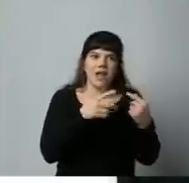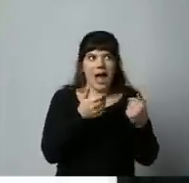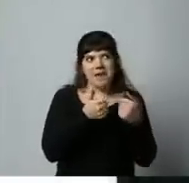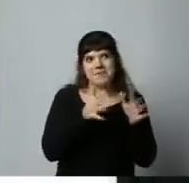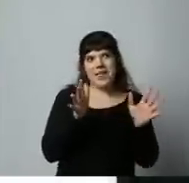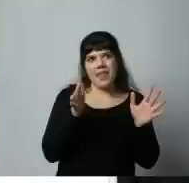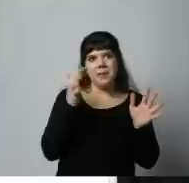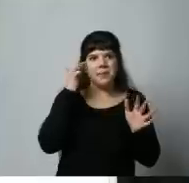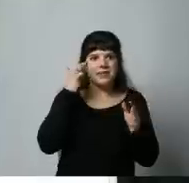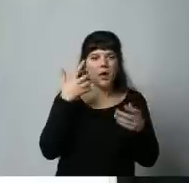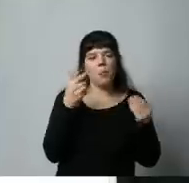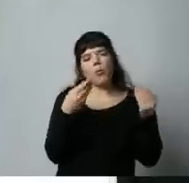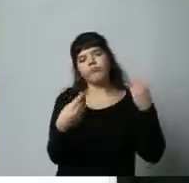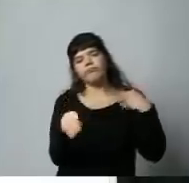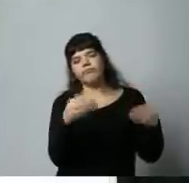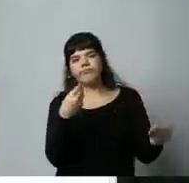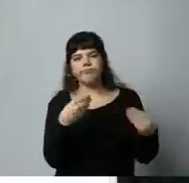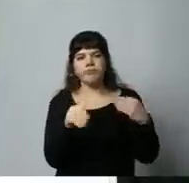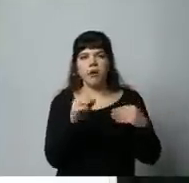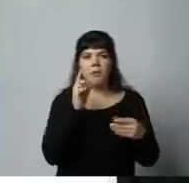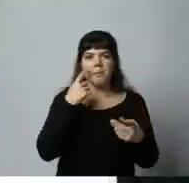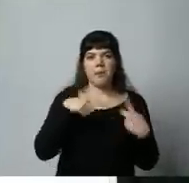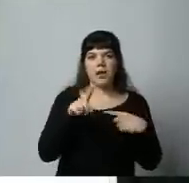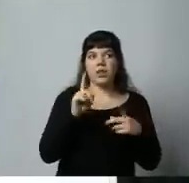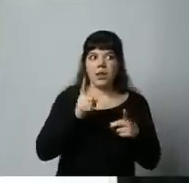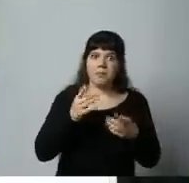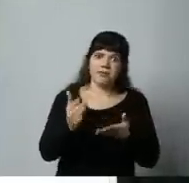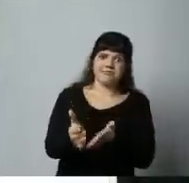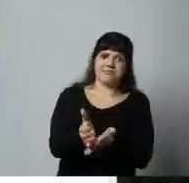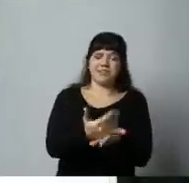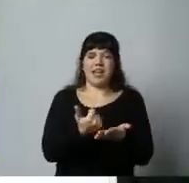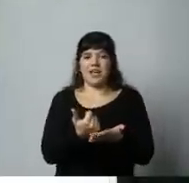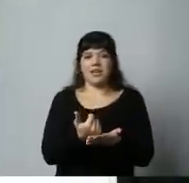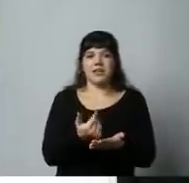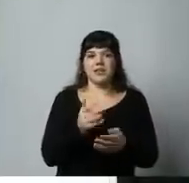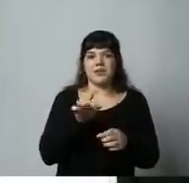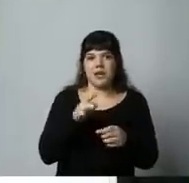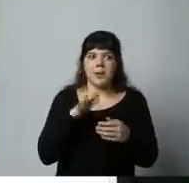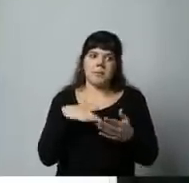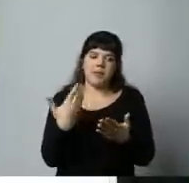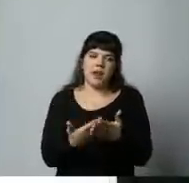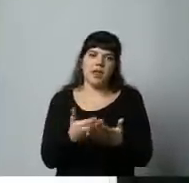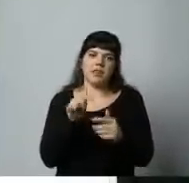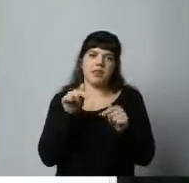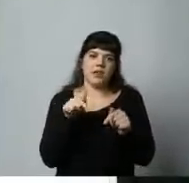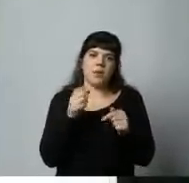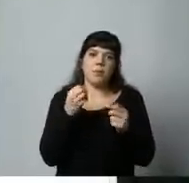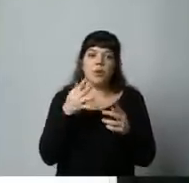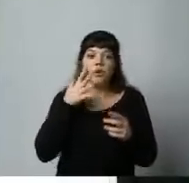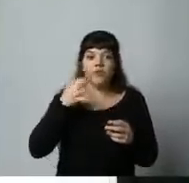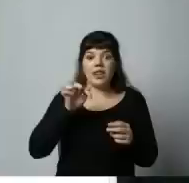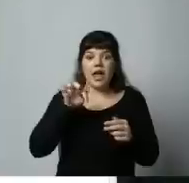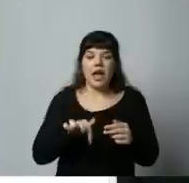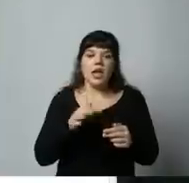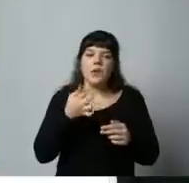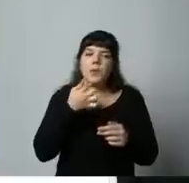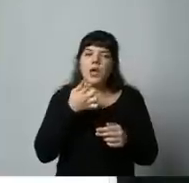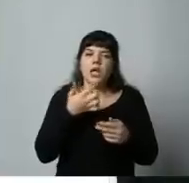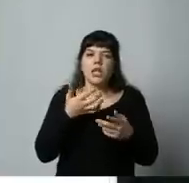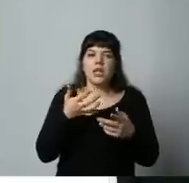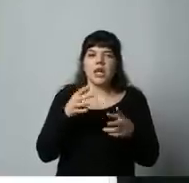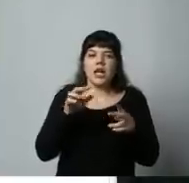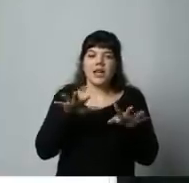de la flexibilización y el retiro No digo que es lo que está planteando porque esto es una política la política